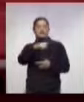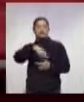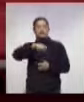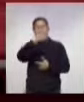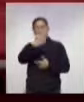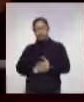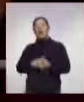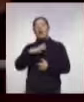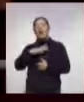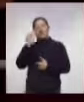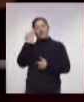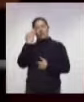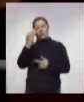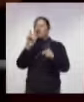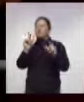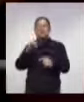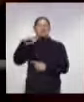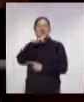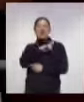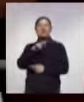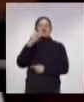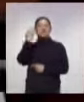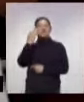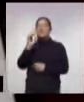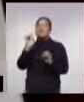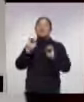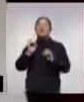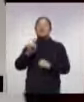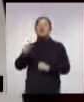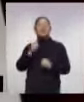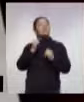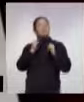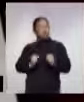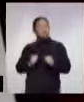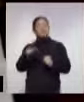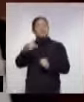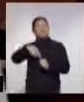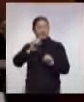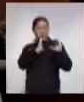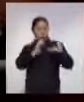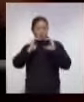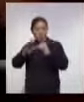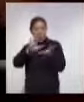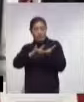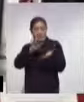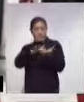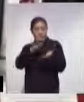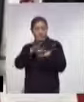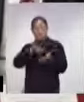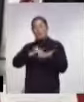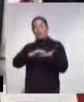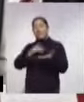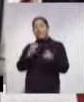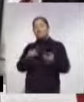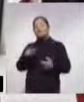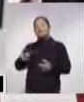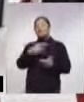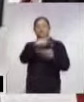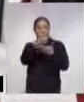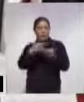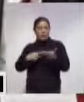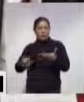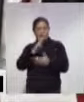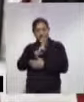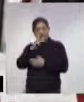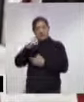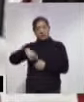tendrán un tiempo de espera más corto y se brinda la certeza de la protección de la información de los documentos. Cabe señalar que el programa de mejora